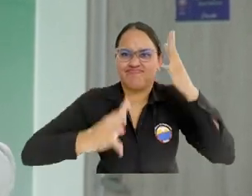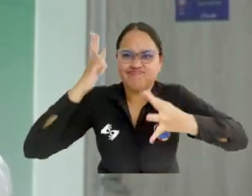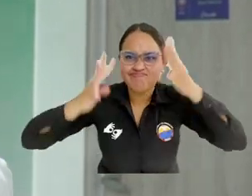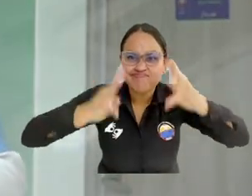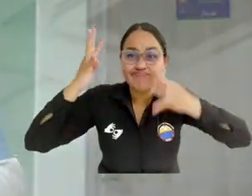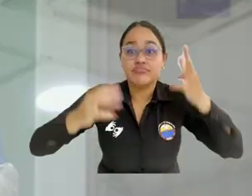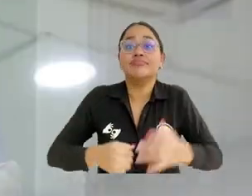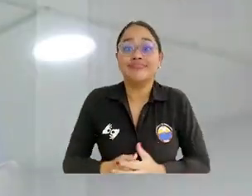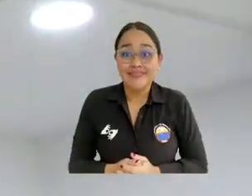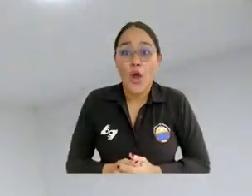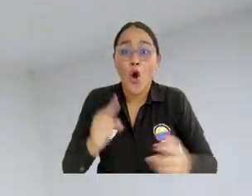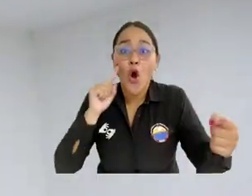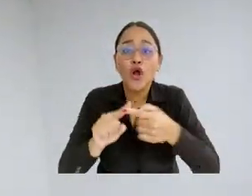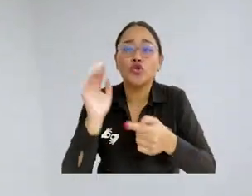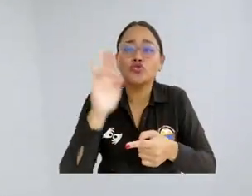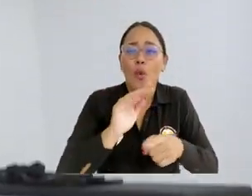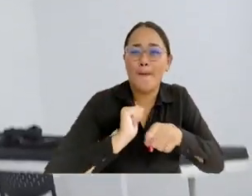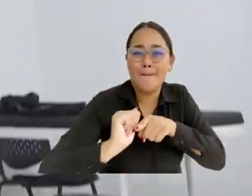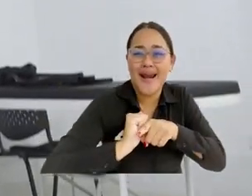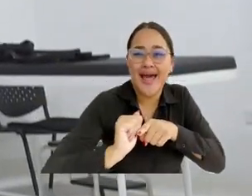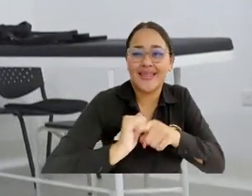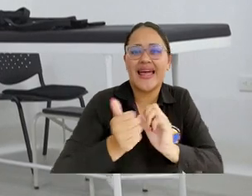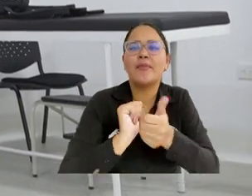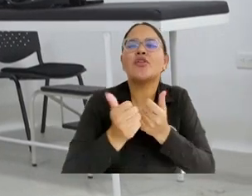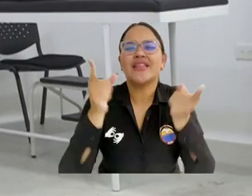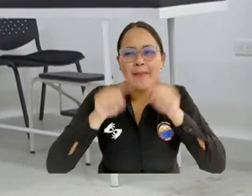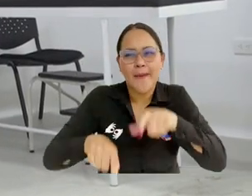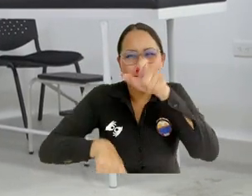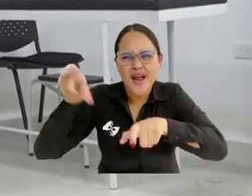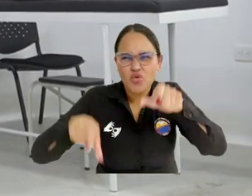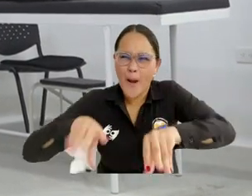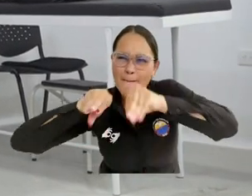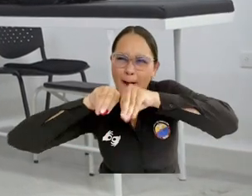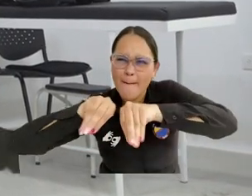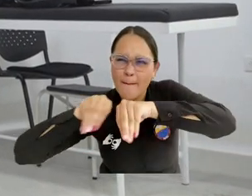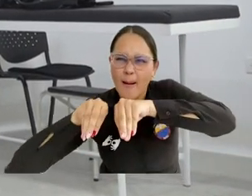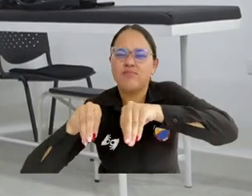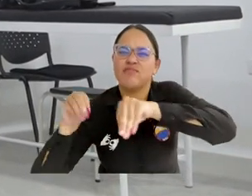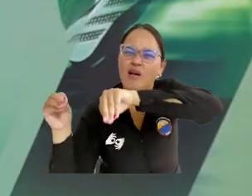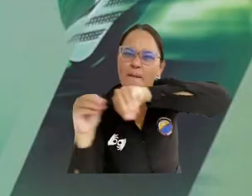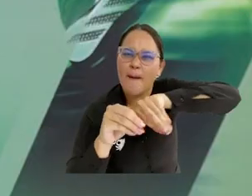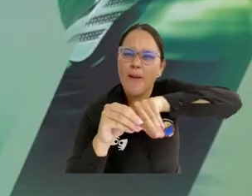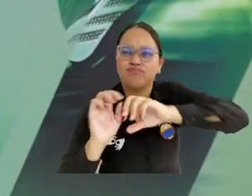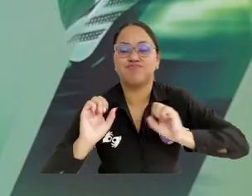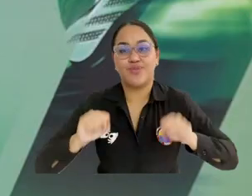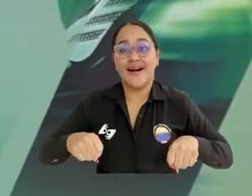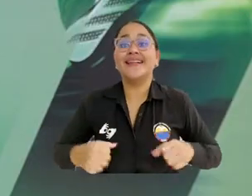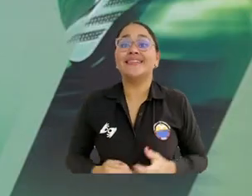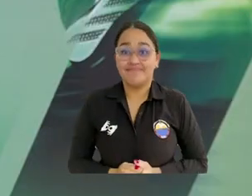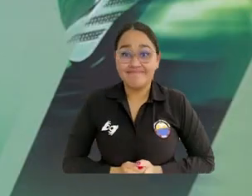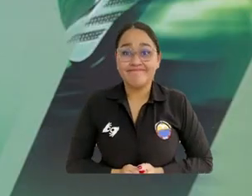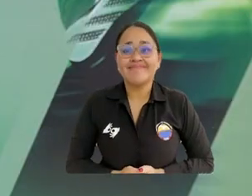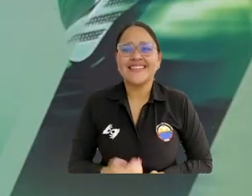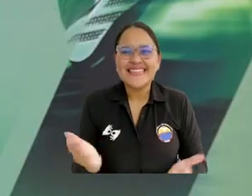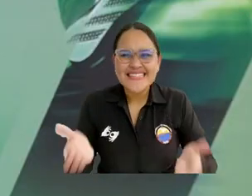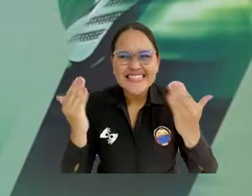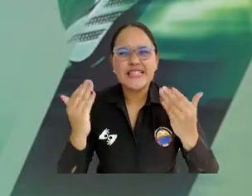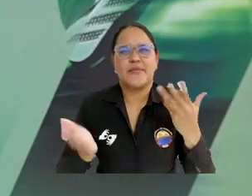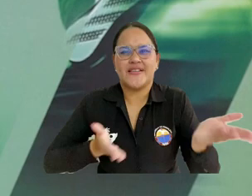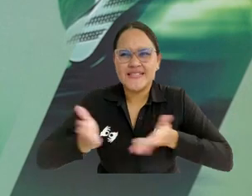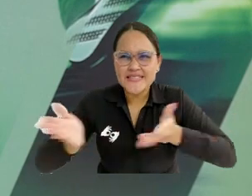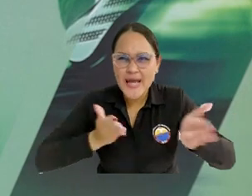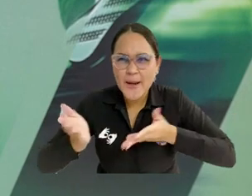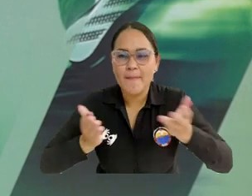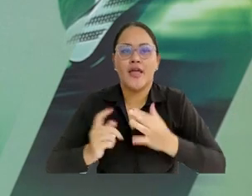conocimiento, en innovación, no solo en la práctica deportiva, sino en la formación de entrenadores. Aquí van a poder encontrar servicios